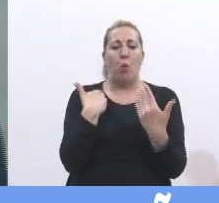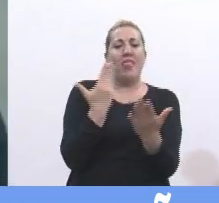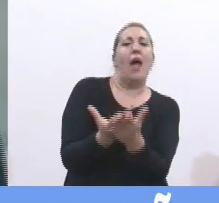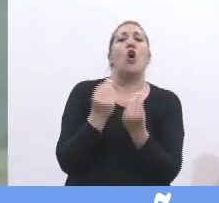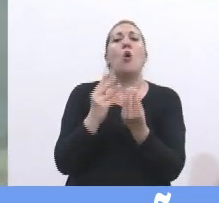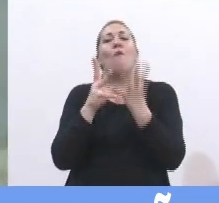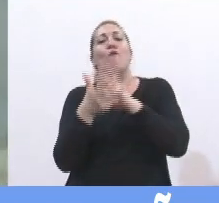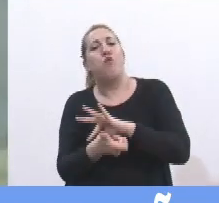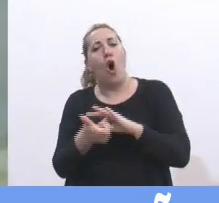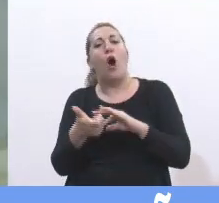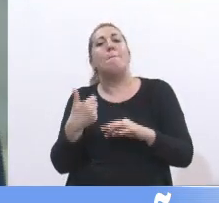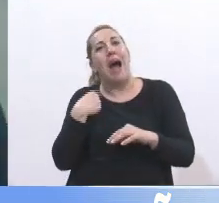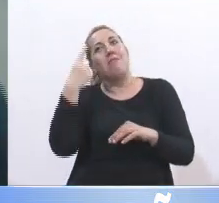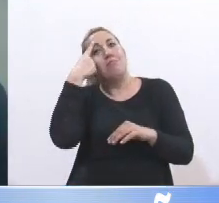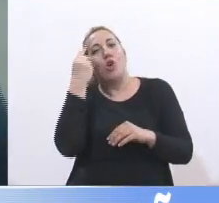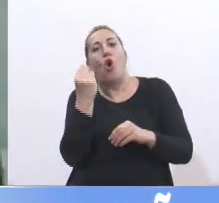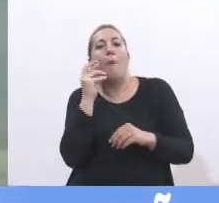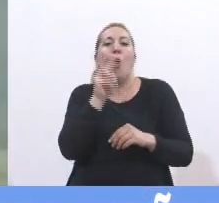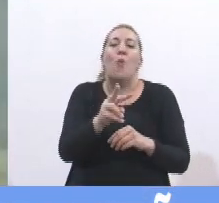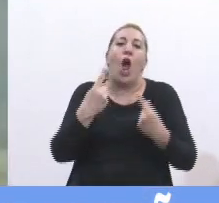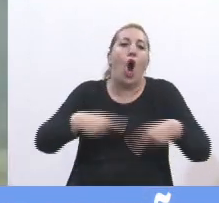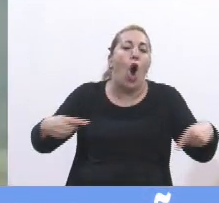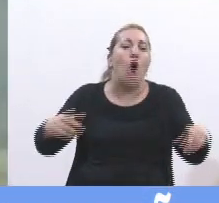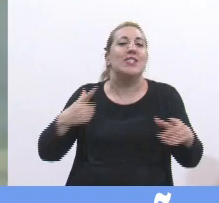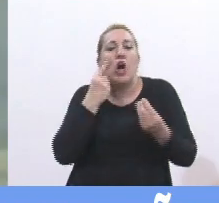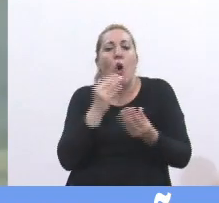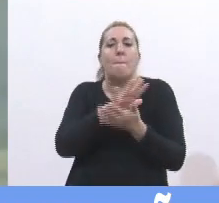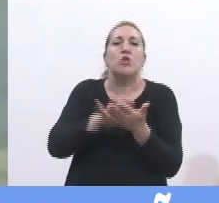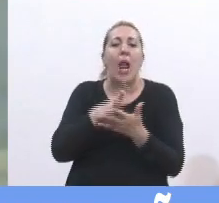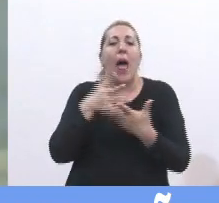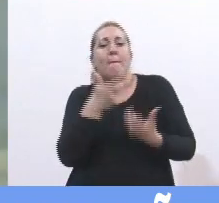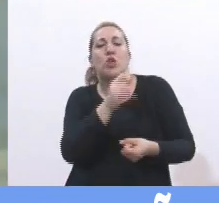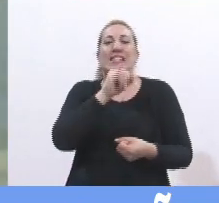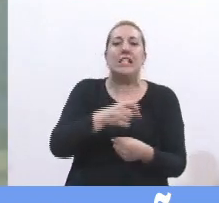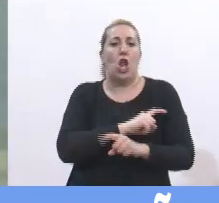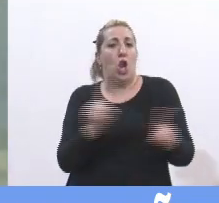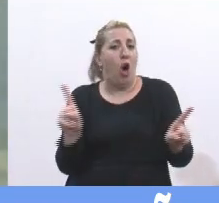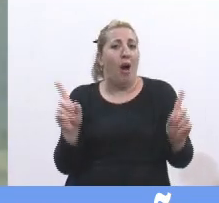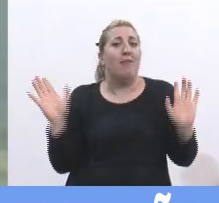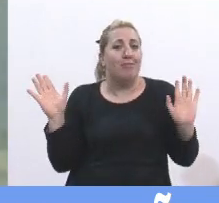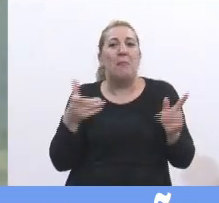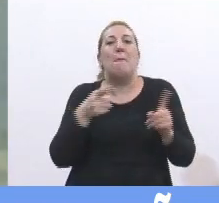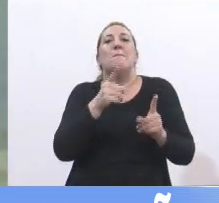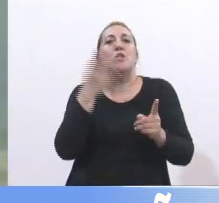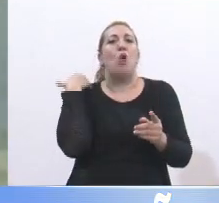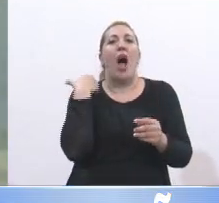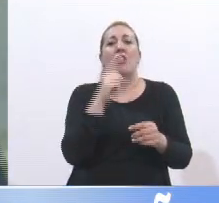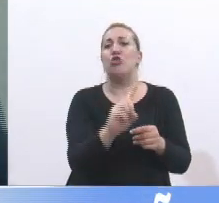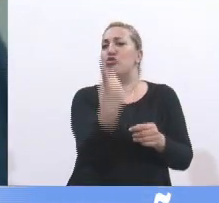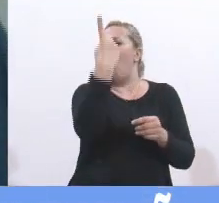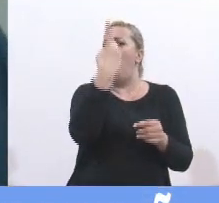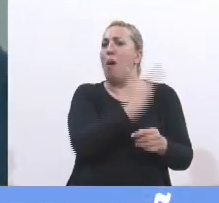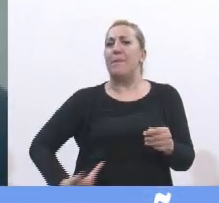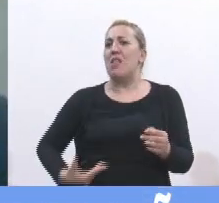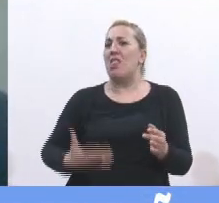nuestra forma de ver las cosas y de qué manera íbamos a acompañar o no esa decisión arbitraria que se tomó,